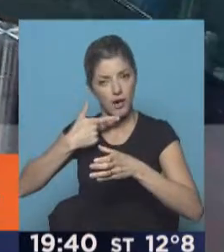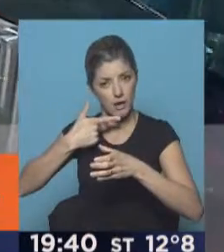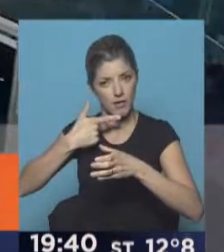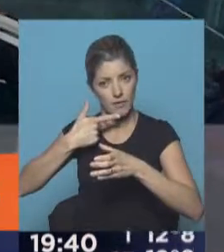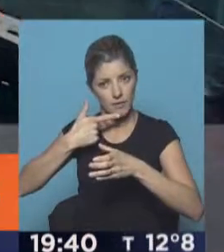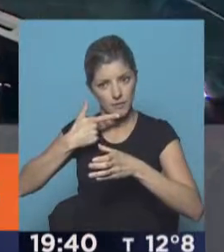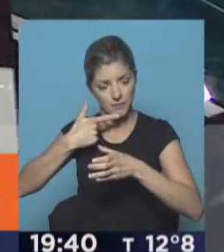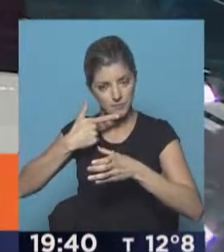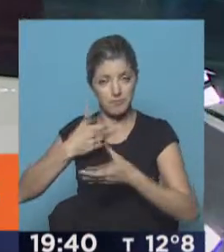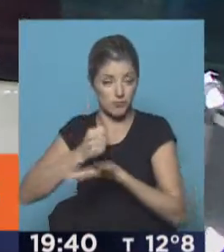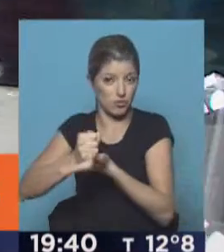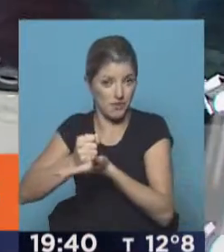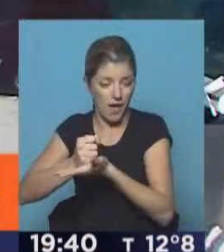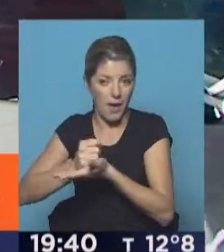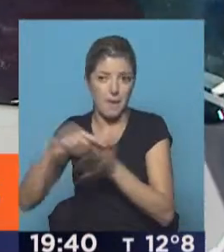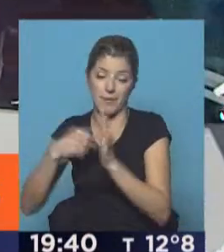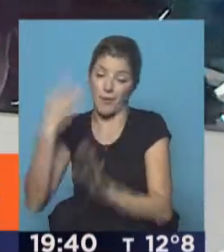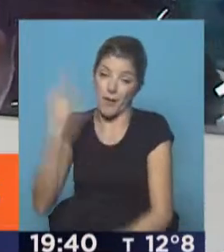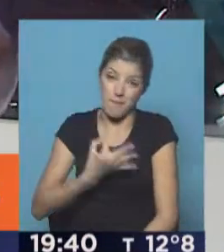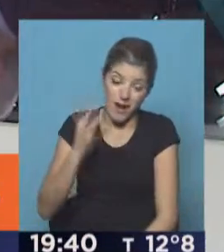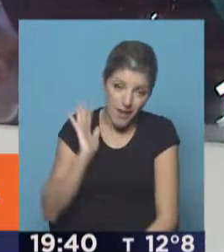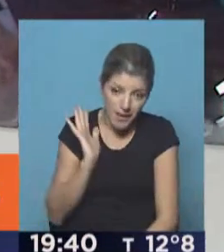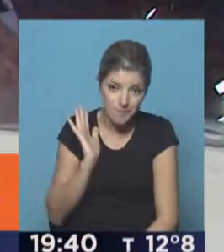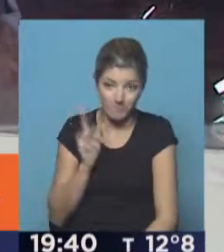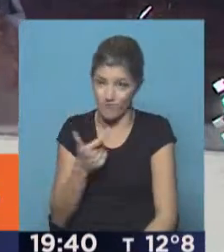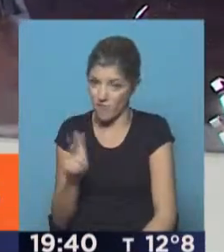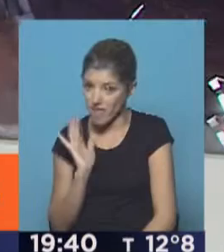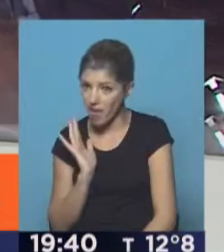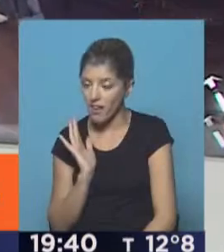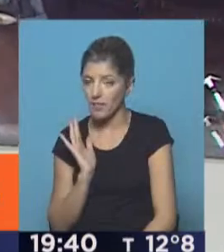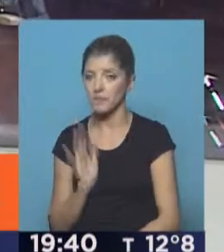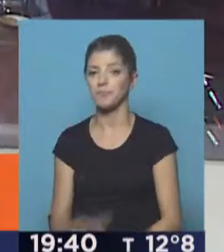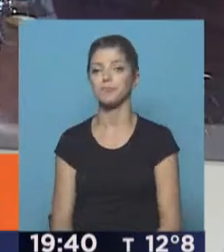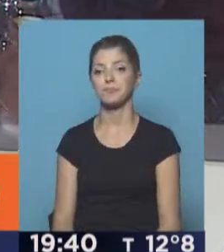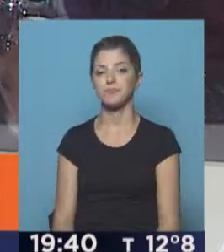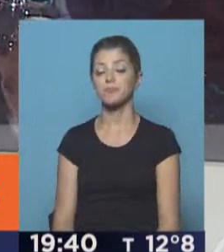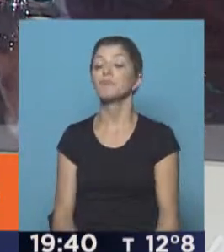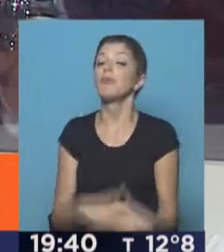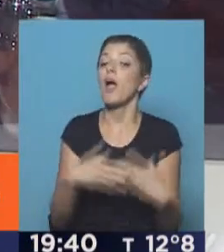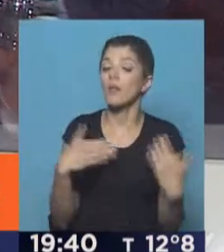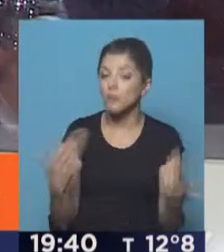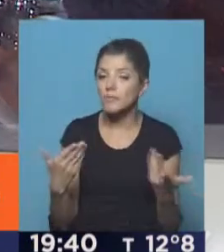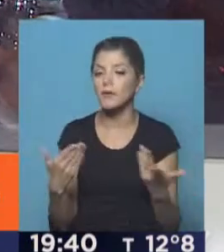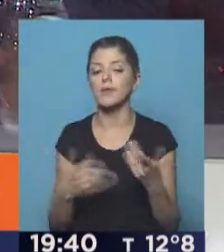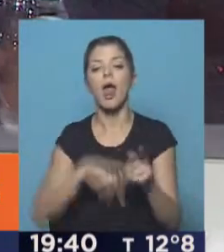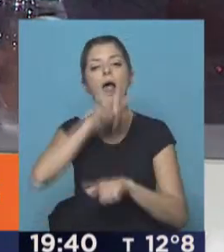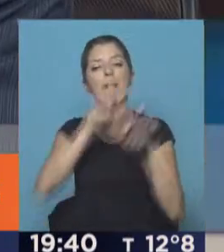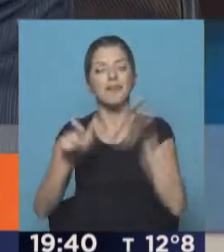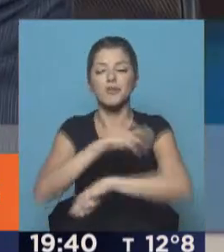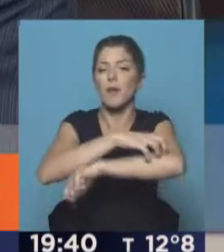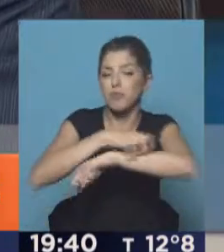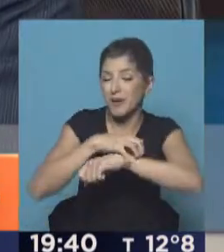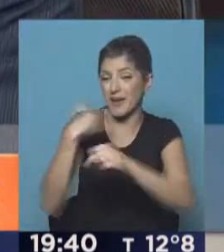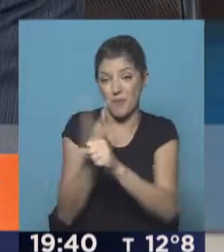Sí. Pero que en realidad nadie cobraba socialmente y entonces se le reconocía a la gente que era carenciada, que no